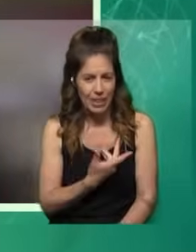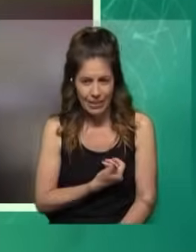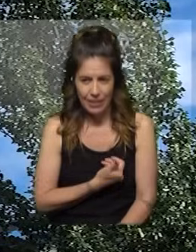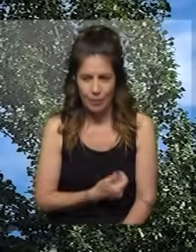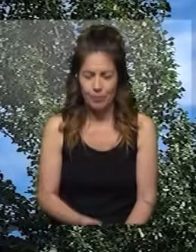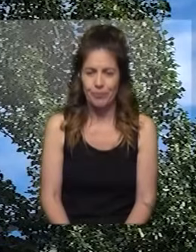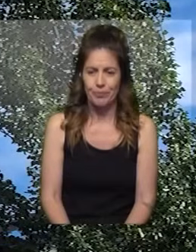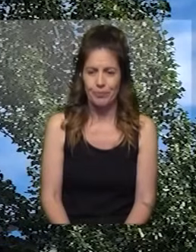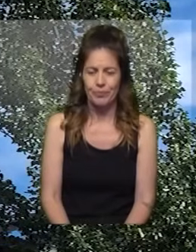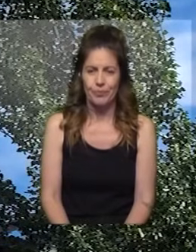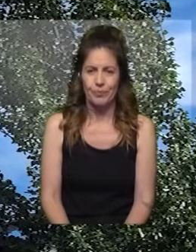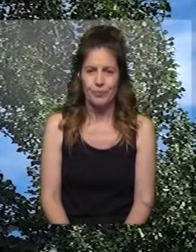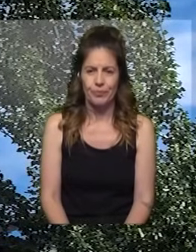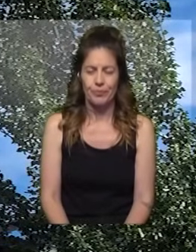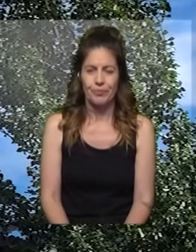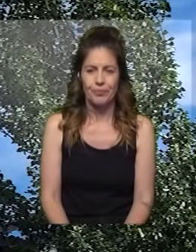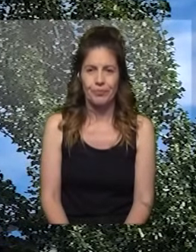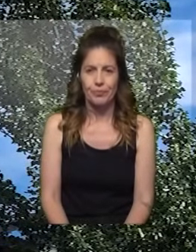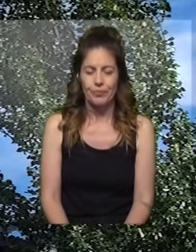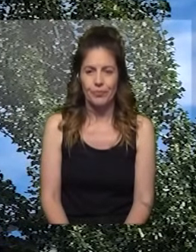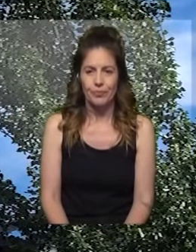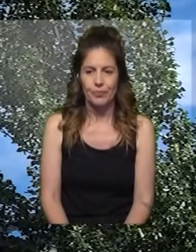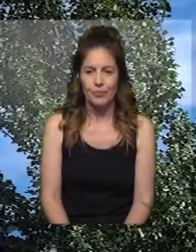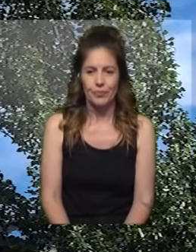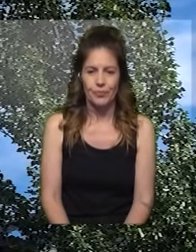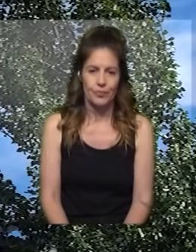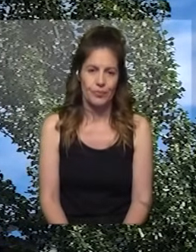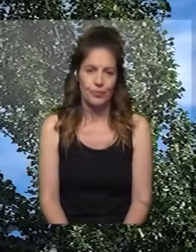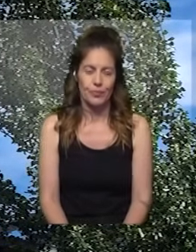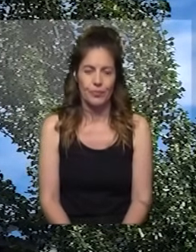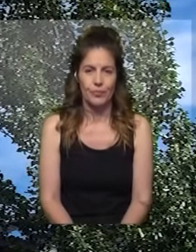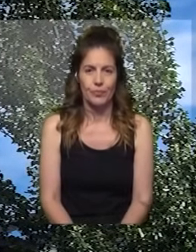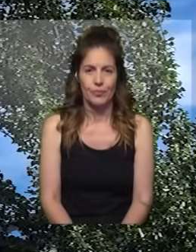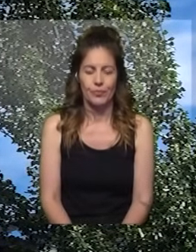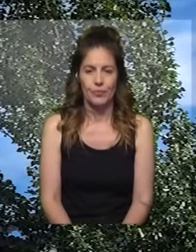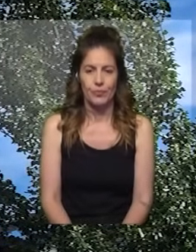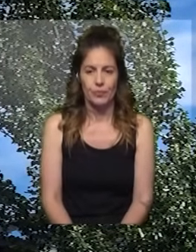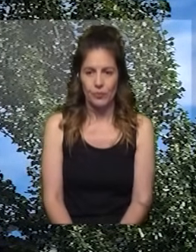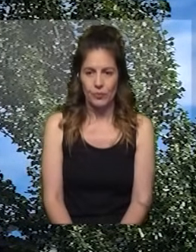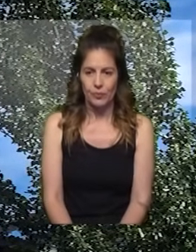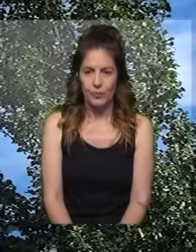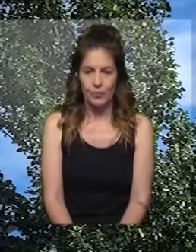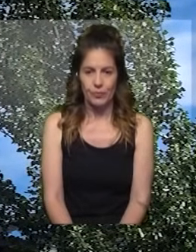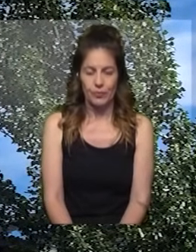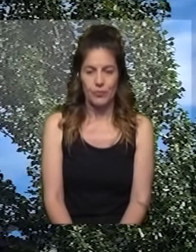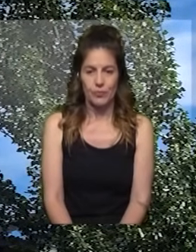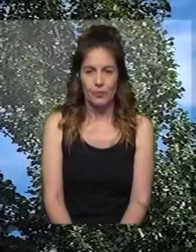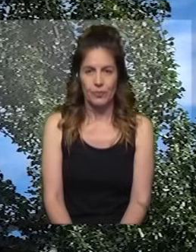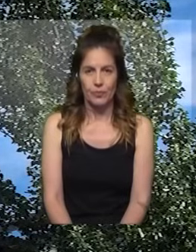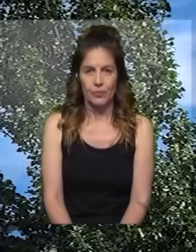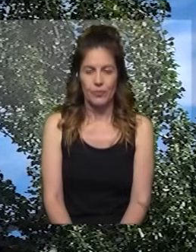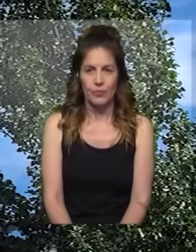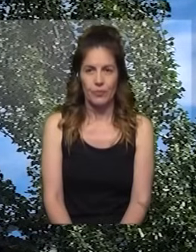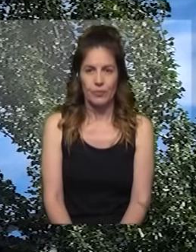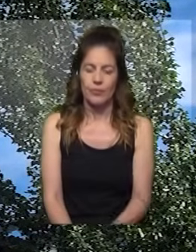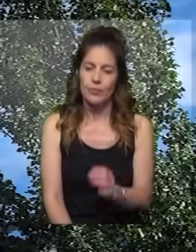Palestina presenta mercado agrícola de Montevideo en el corazón de un barrio donde late la ciudad mercado de